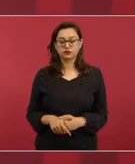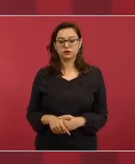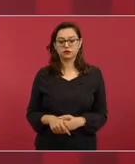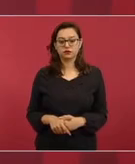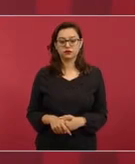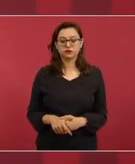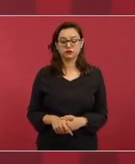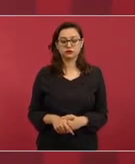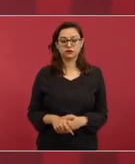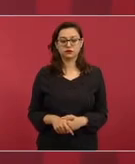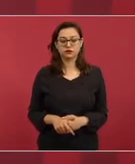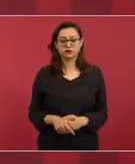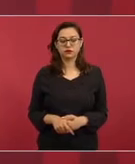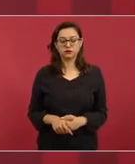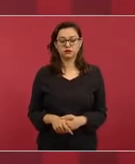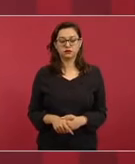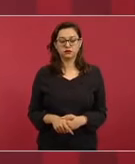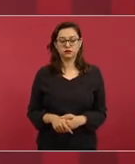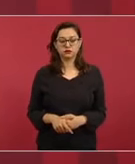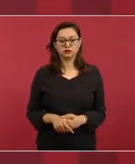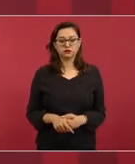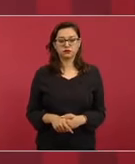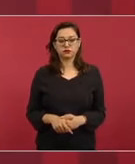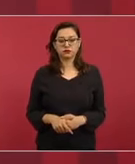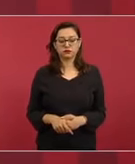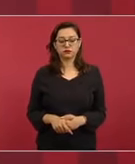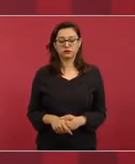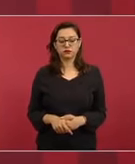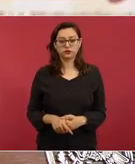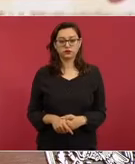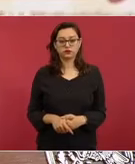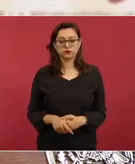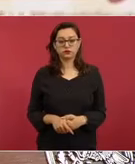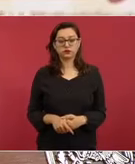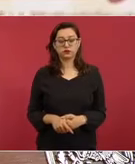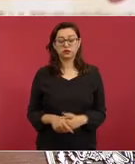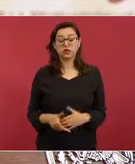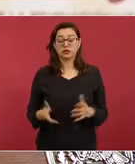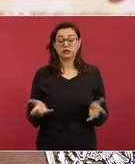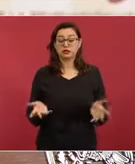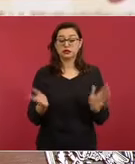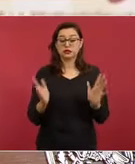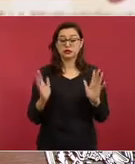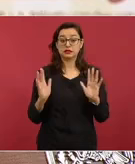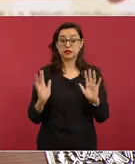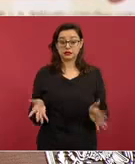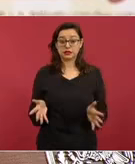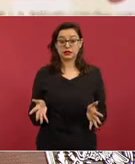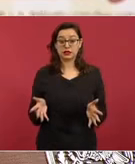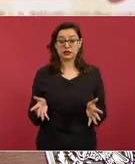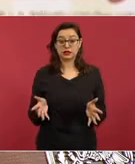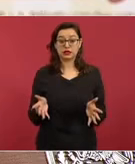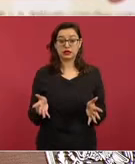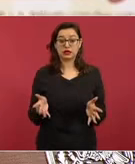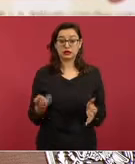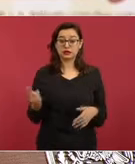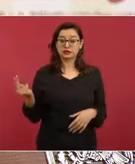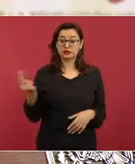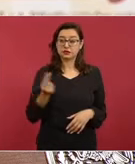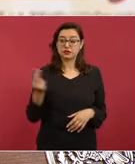corrija aun cuando todavía, aunque aun cuando falta poco, para que